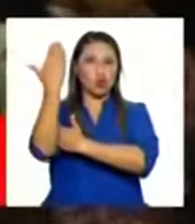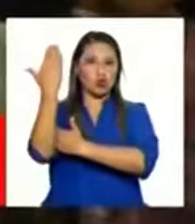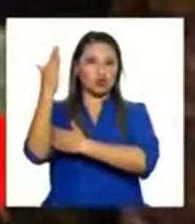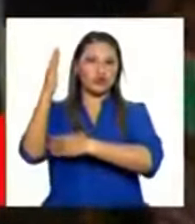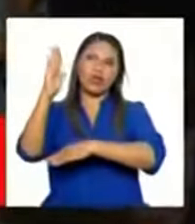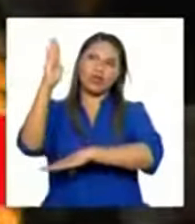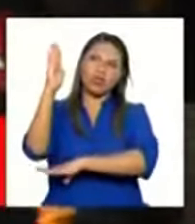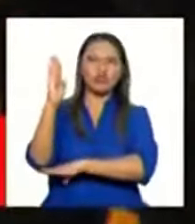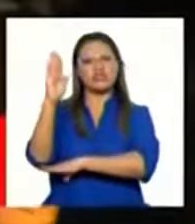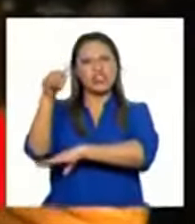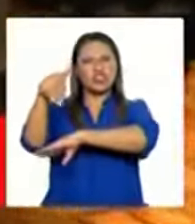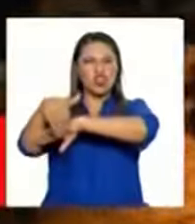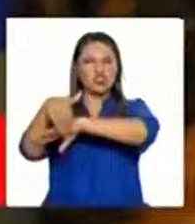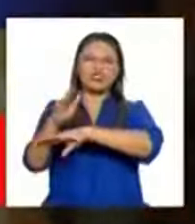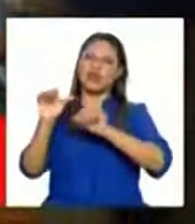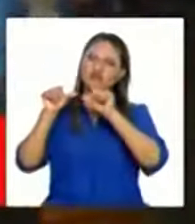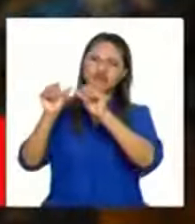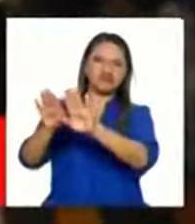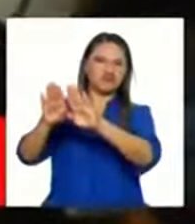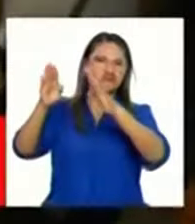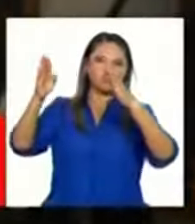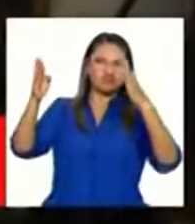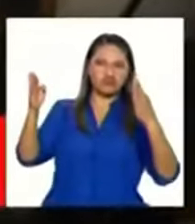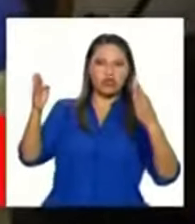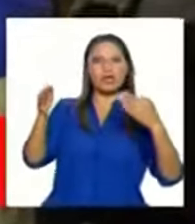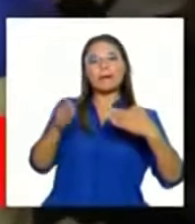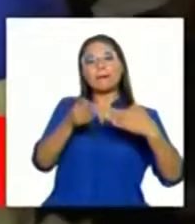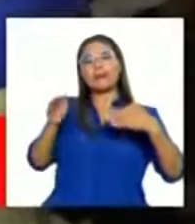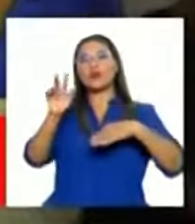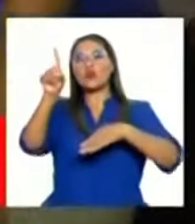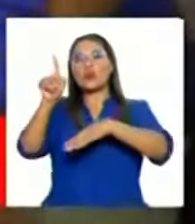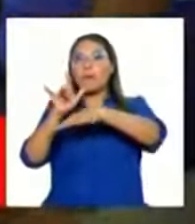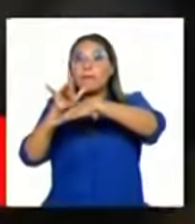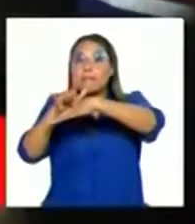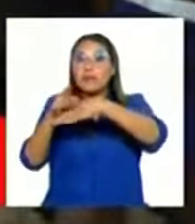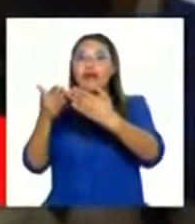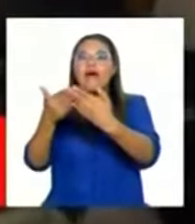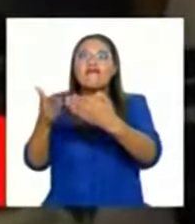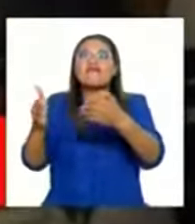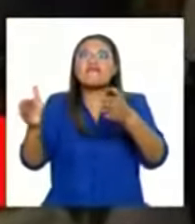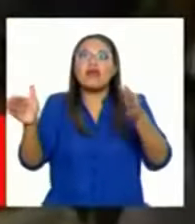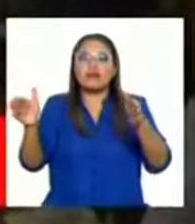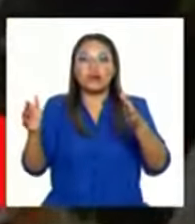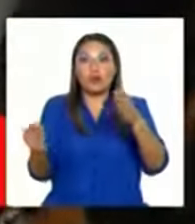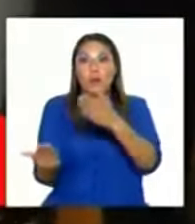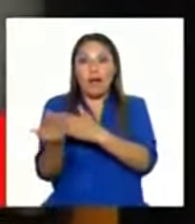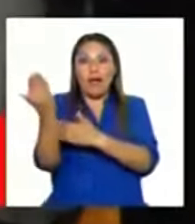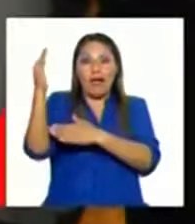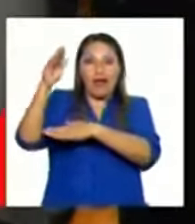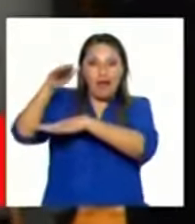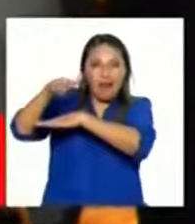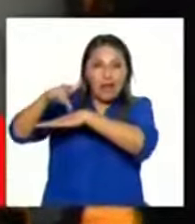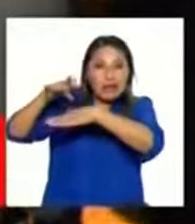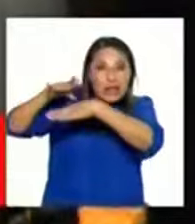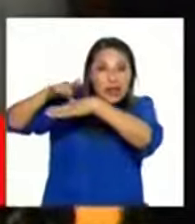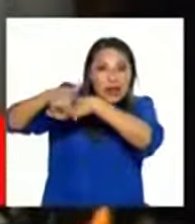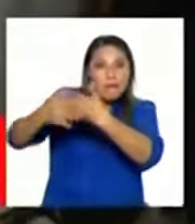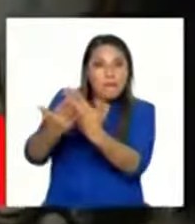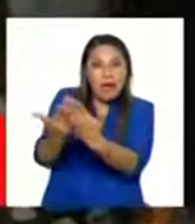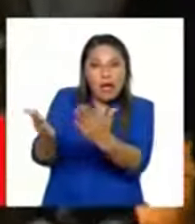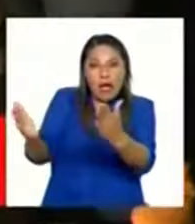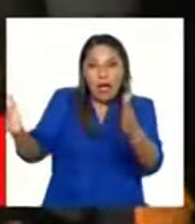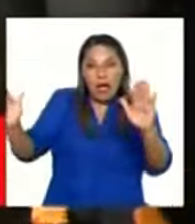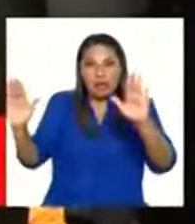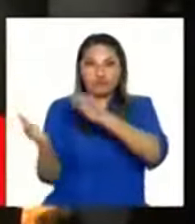la medianoche y posiblemente hasta la 1 de la mañana. No estará apto toda la madrugada como en alguna vez